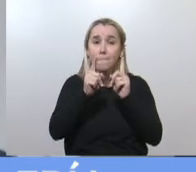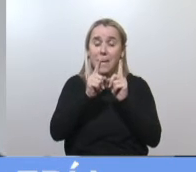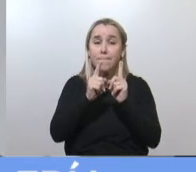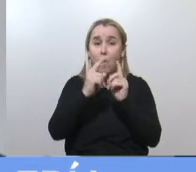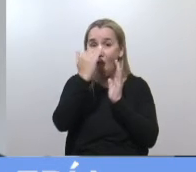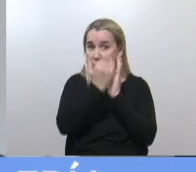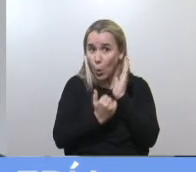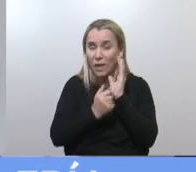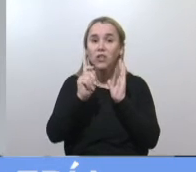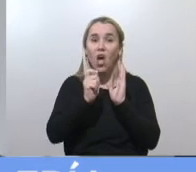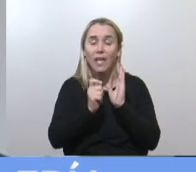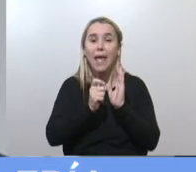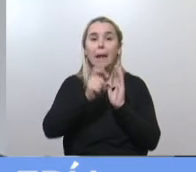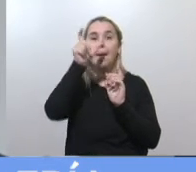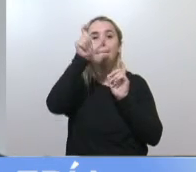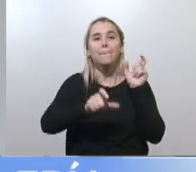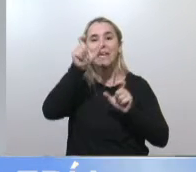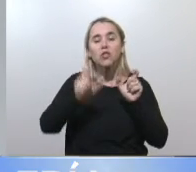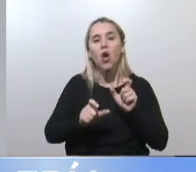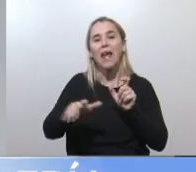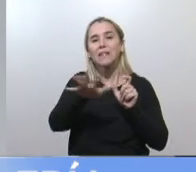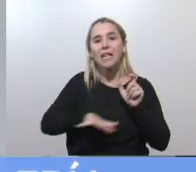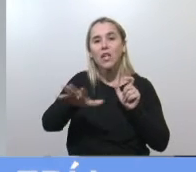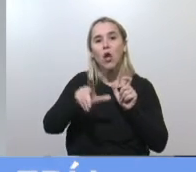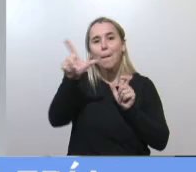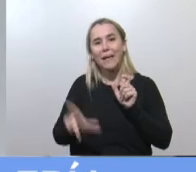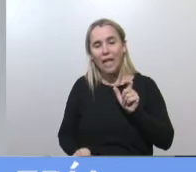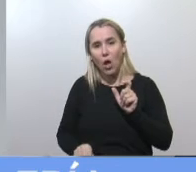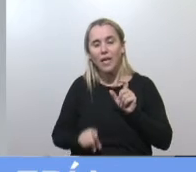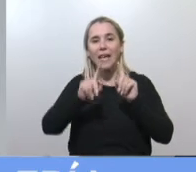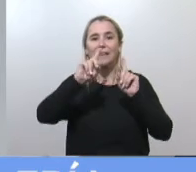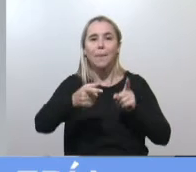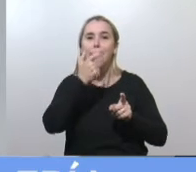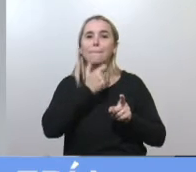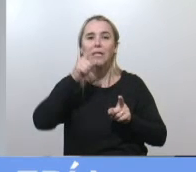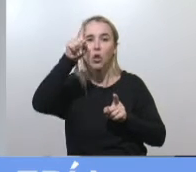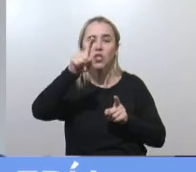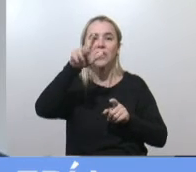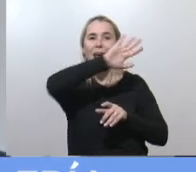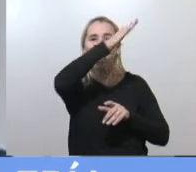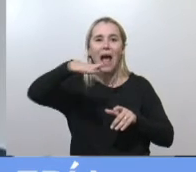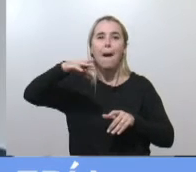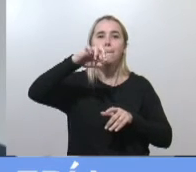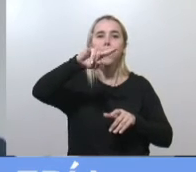descuento los usuarios de la región patagónica y Puna y del departamento de Malargüe en Mendoza, como ya se señalaron.